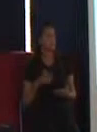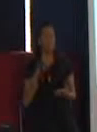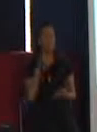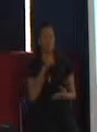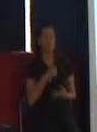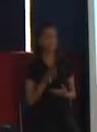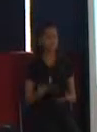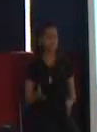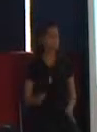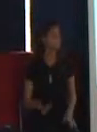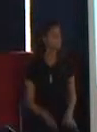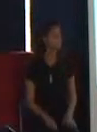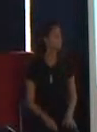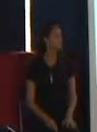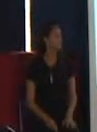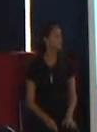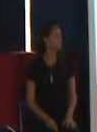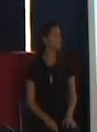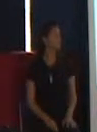Mira,